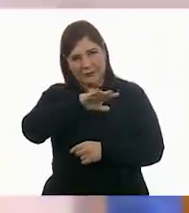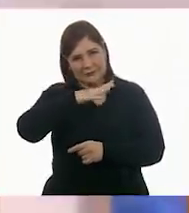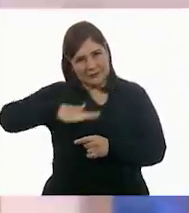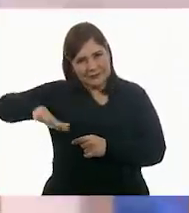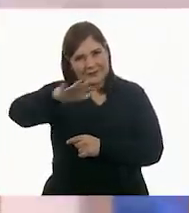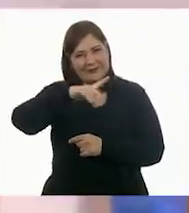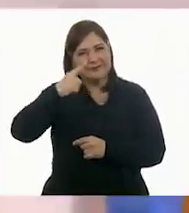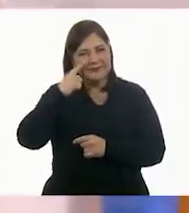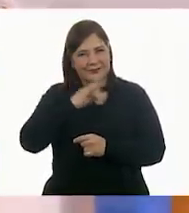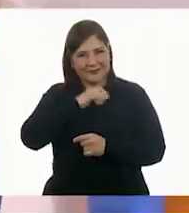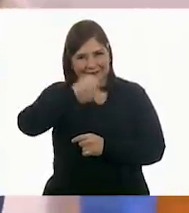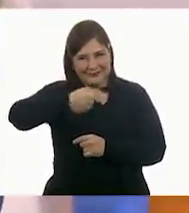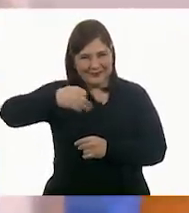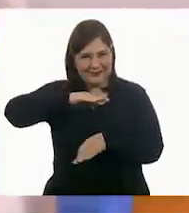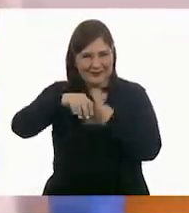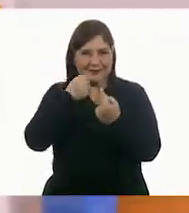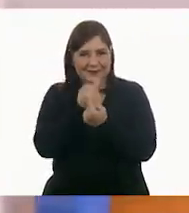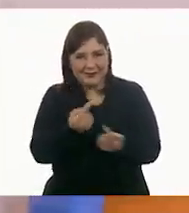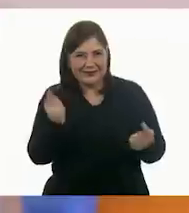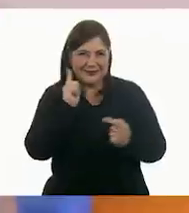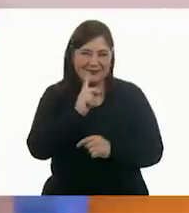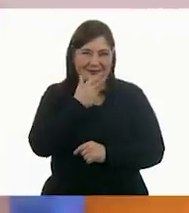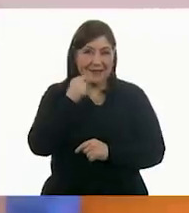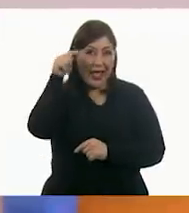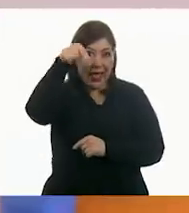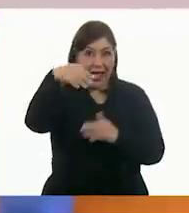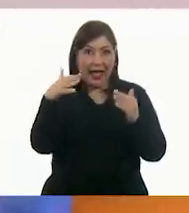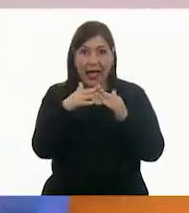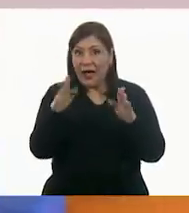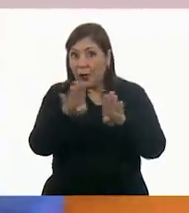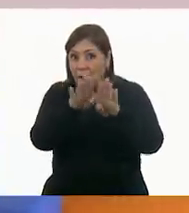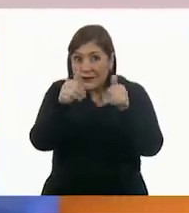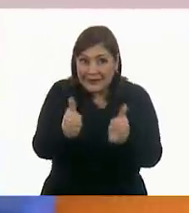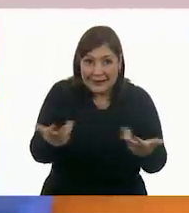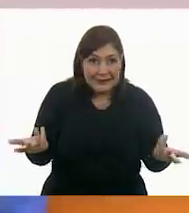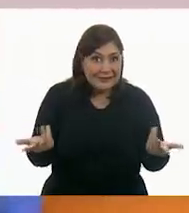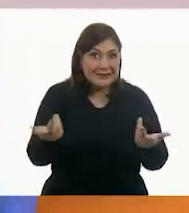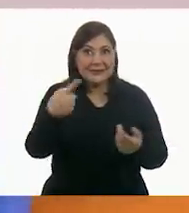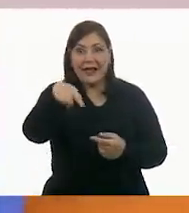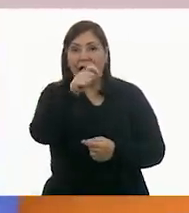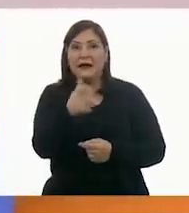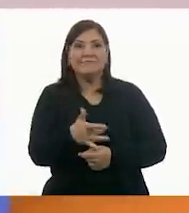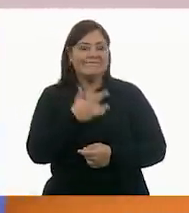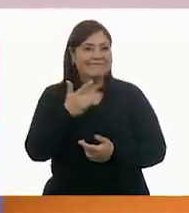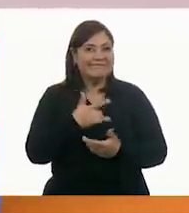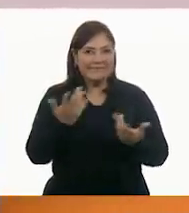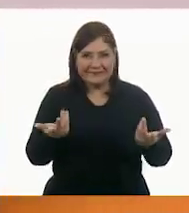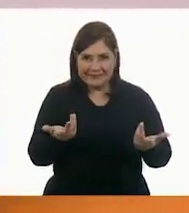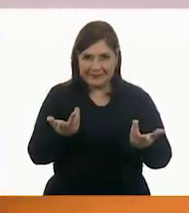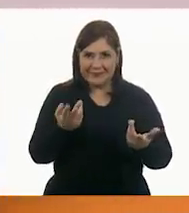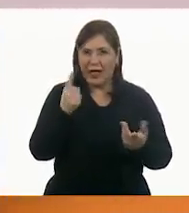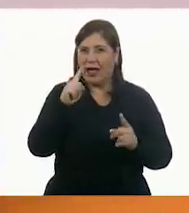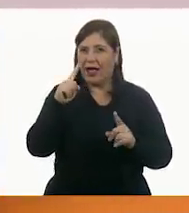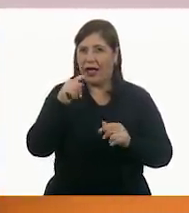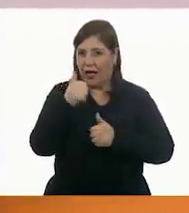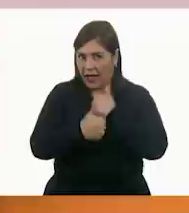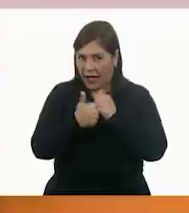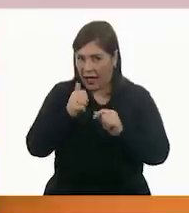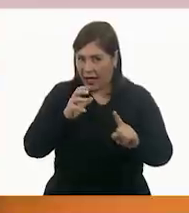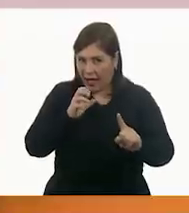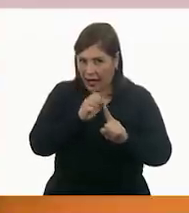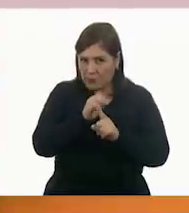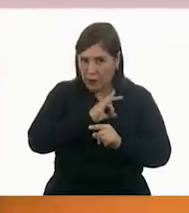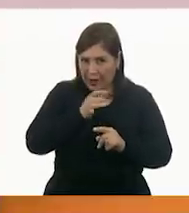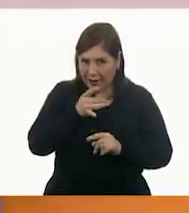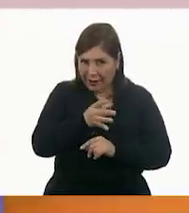a nuestros niños y niñas que están allá en casita. ¿Cómo estás? ¿Cómo te fue? ¿Qué tal tu reto? ¿Te